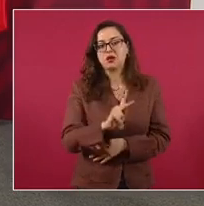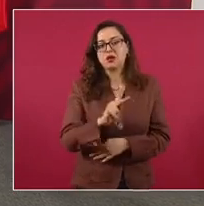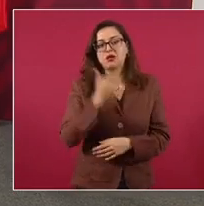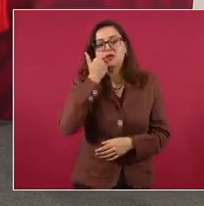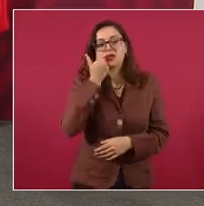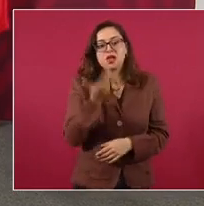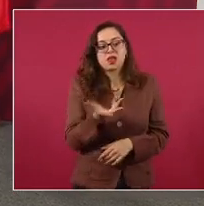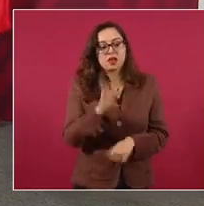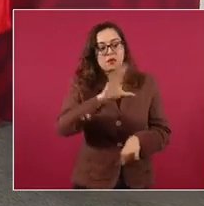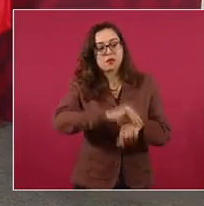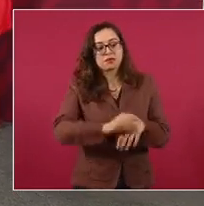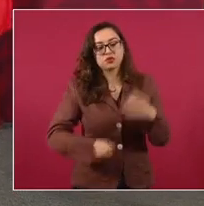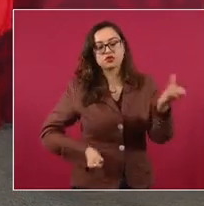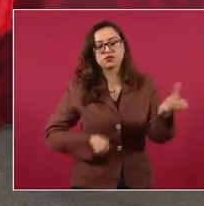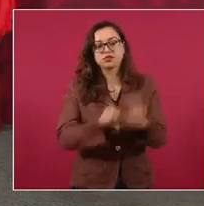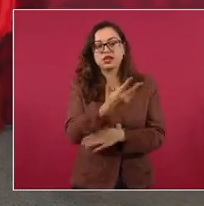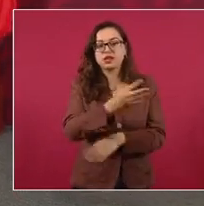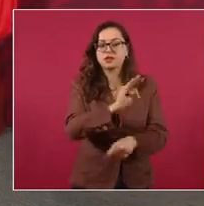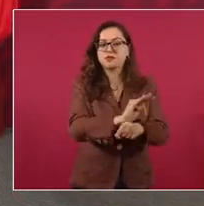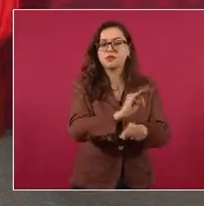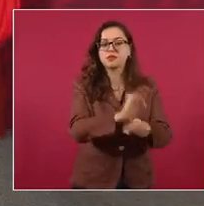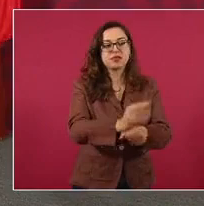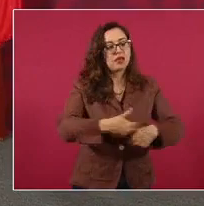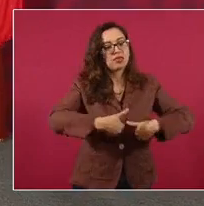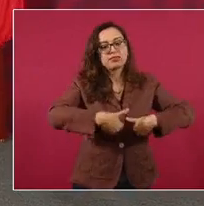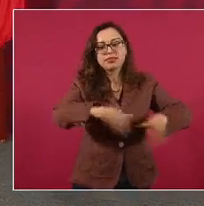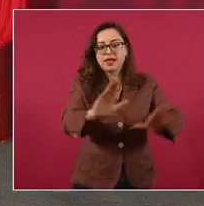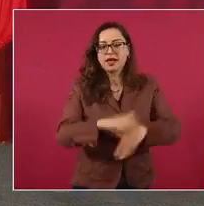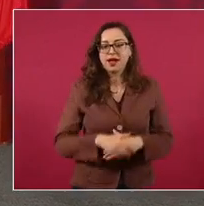¿Quieren impunidad para los factureros?